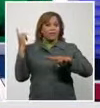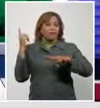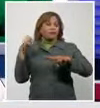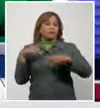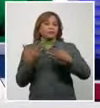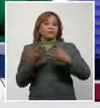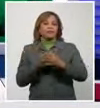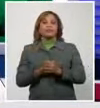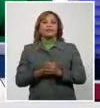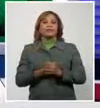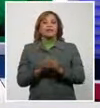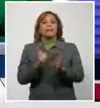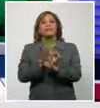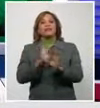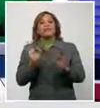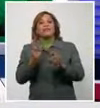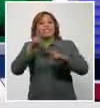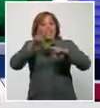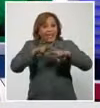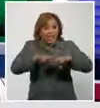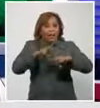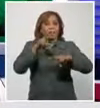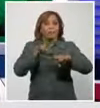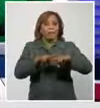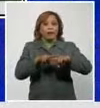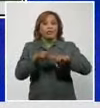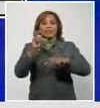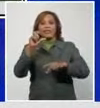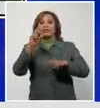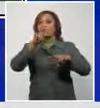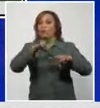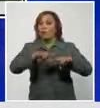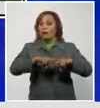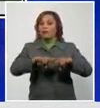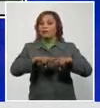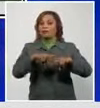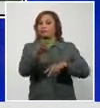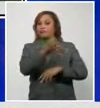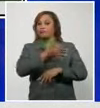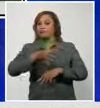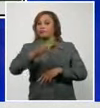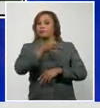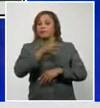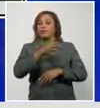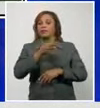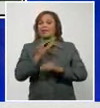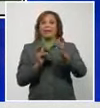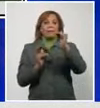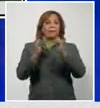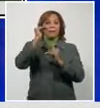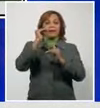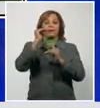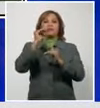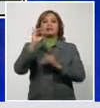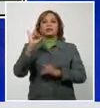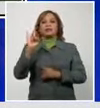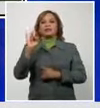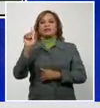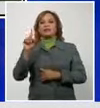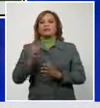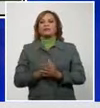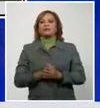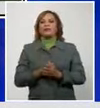ya específicamente en La Habana, Centro Habana a la cabeza con 73 casos confirmados, Plaza